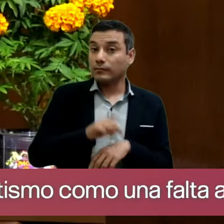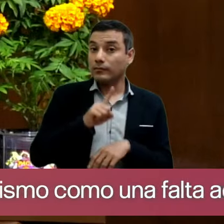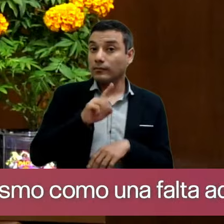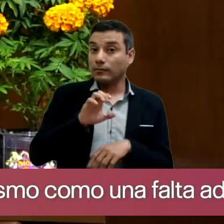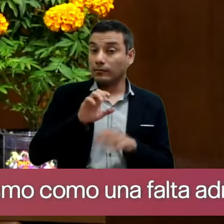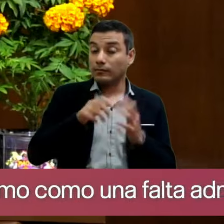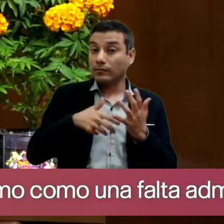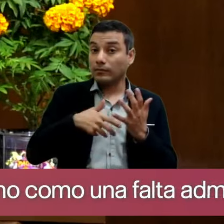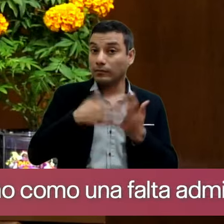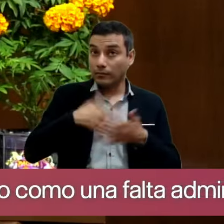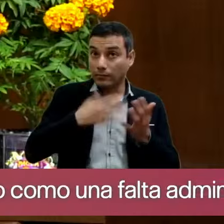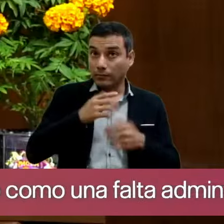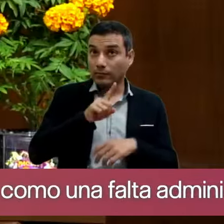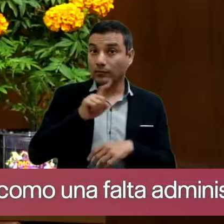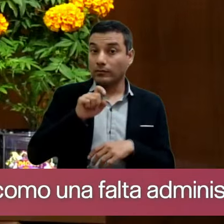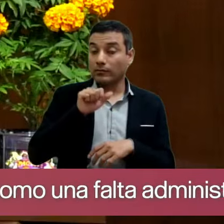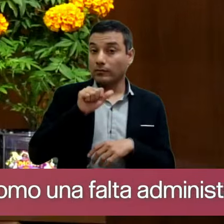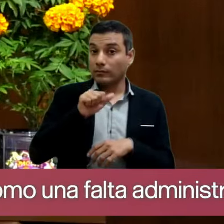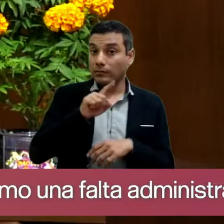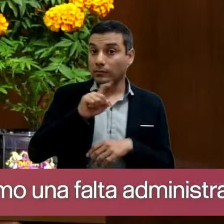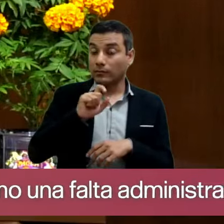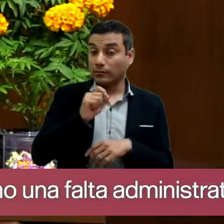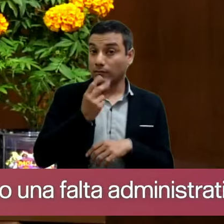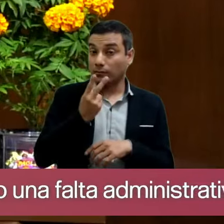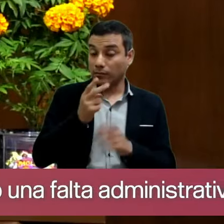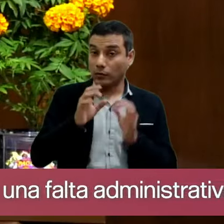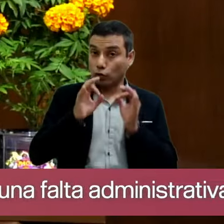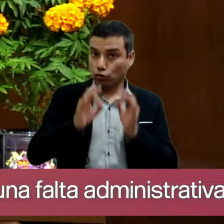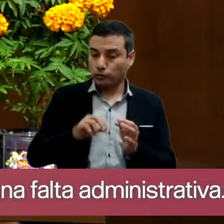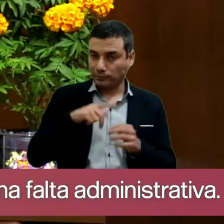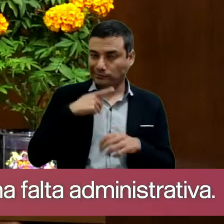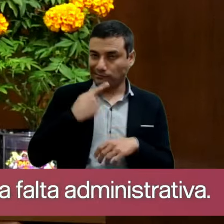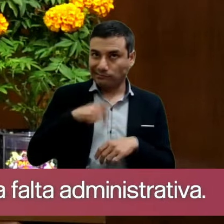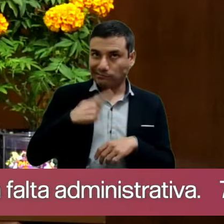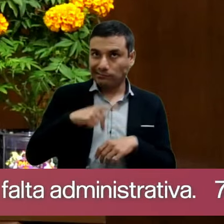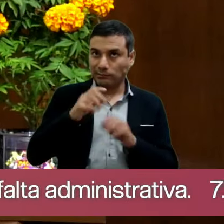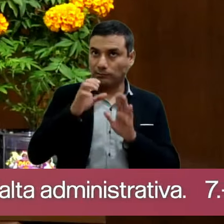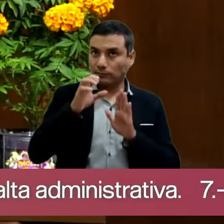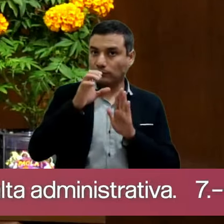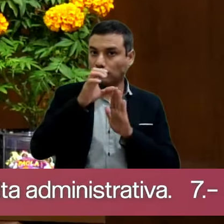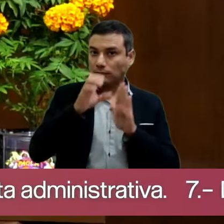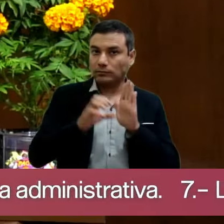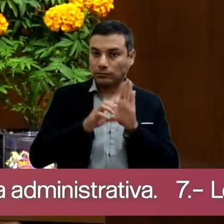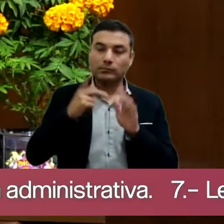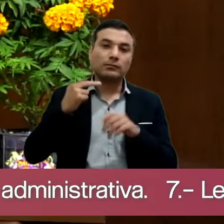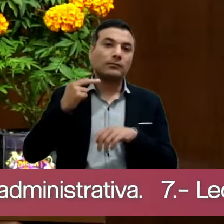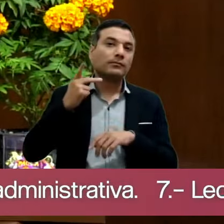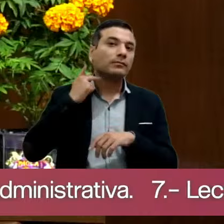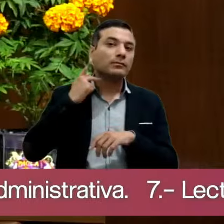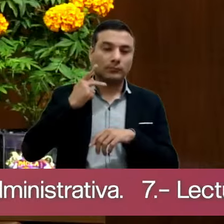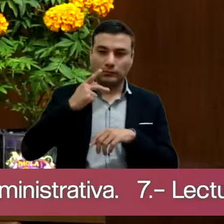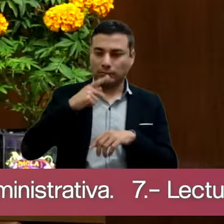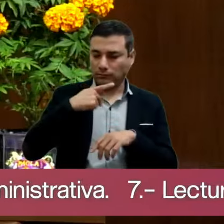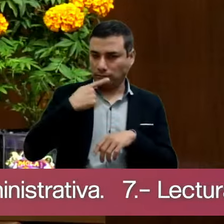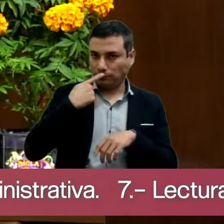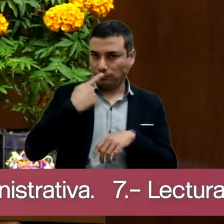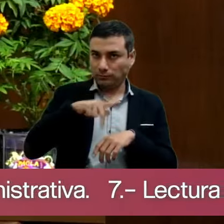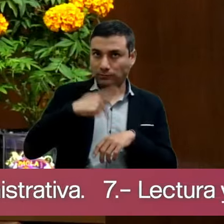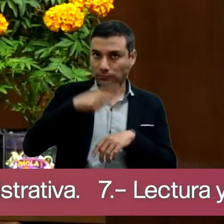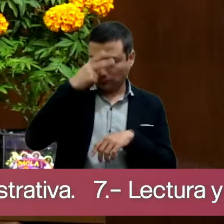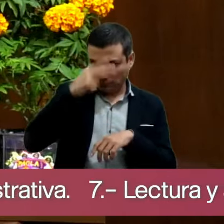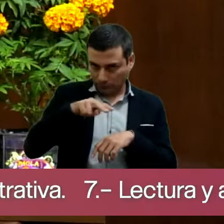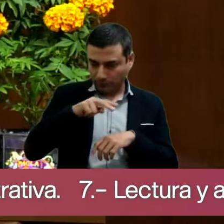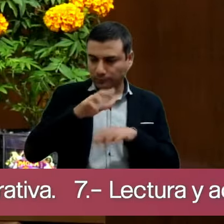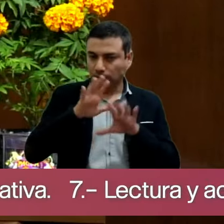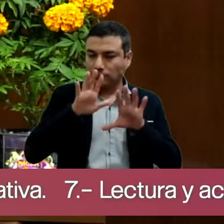115, 116 y 122 de la Constitución Política de los Estados Unidos Mexicanos, para